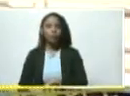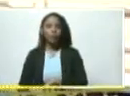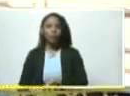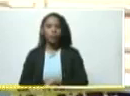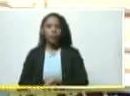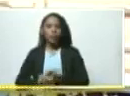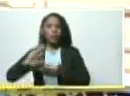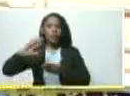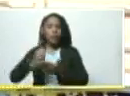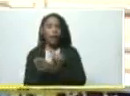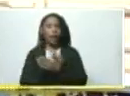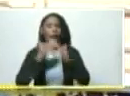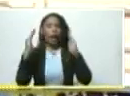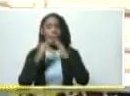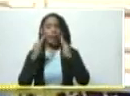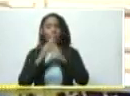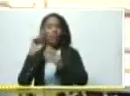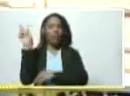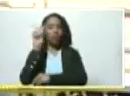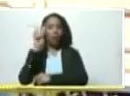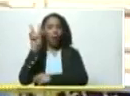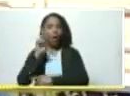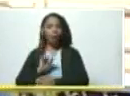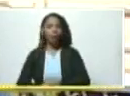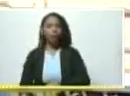desabastecer el hogar venezolano.